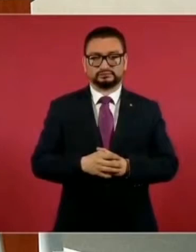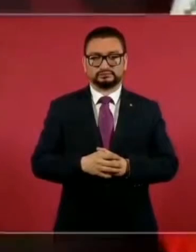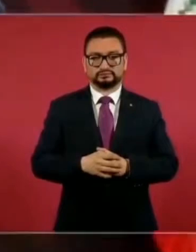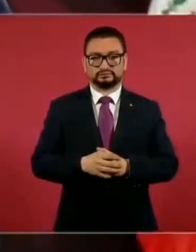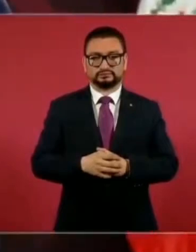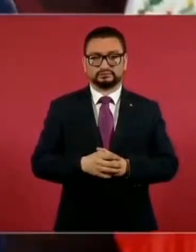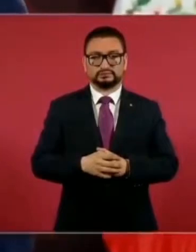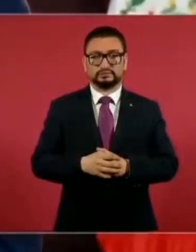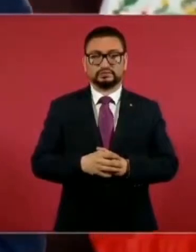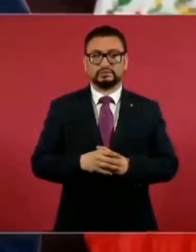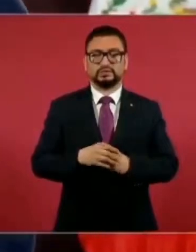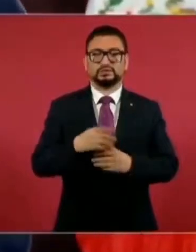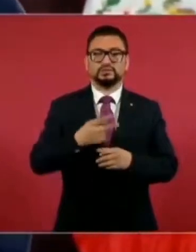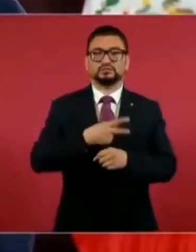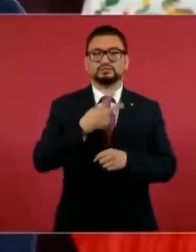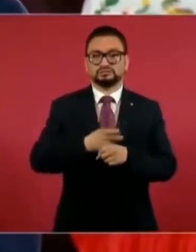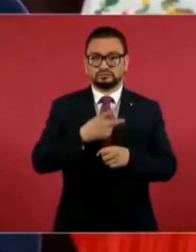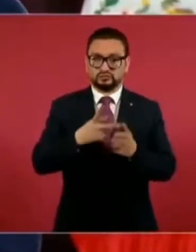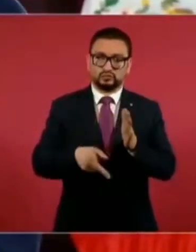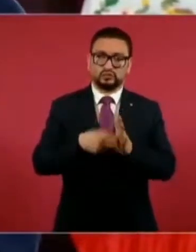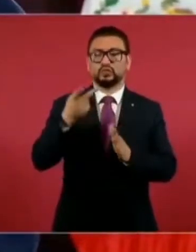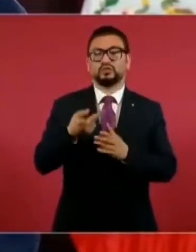La reelección que regresó